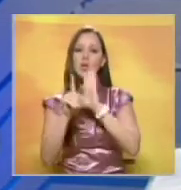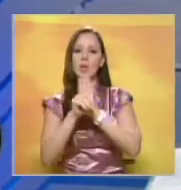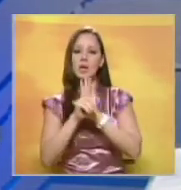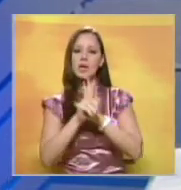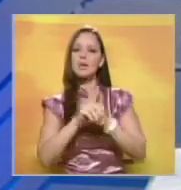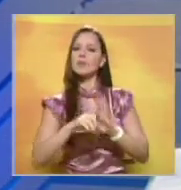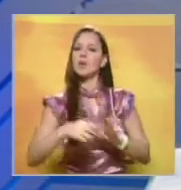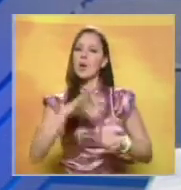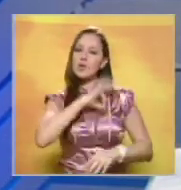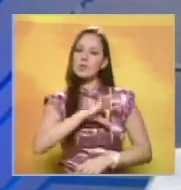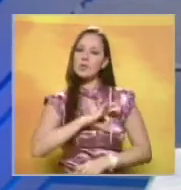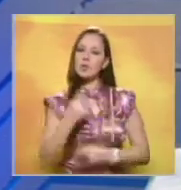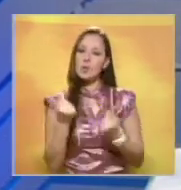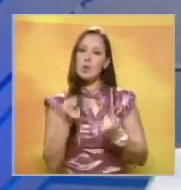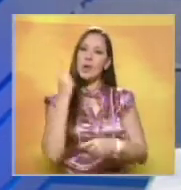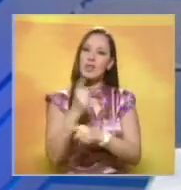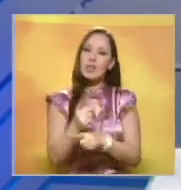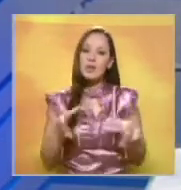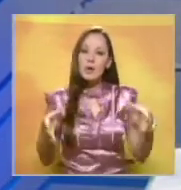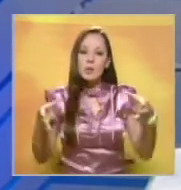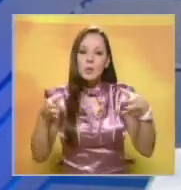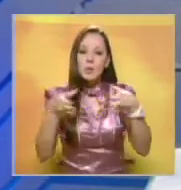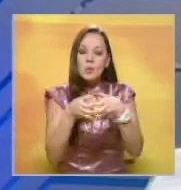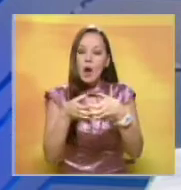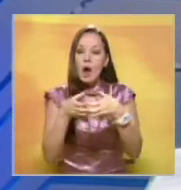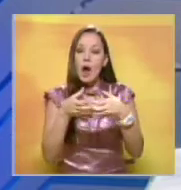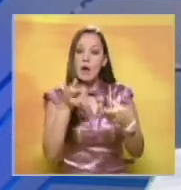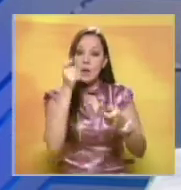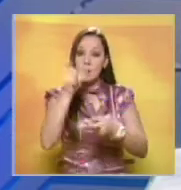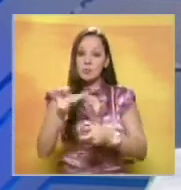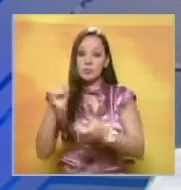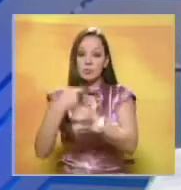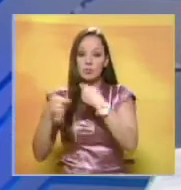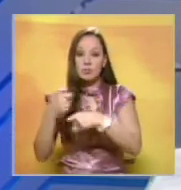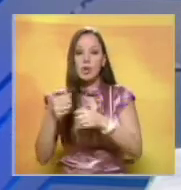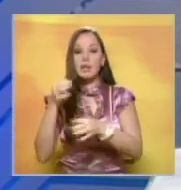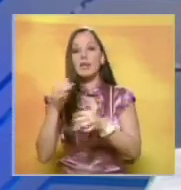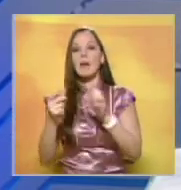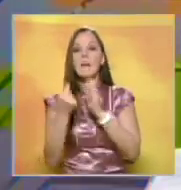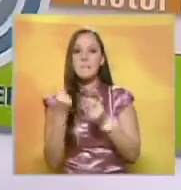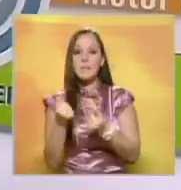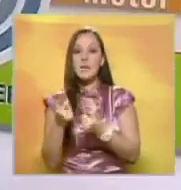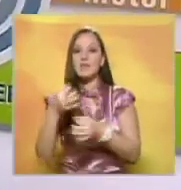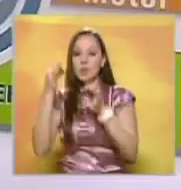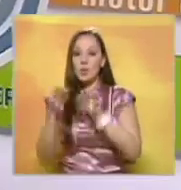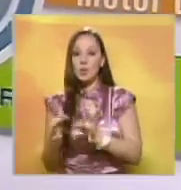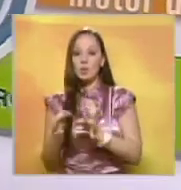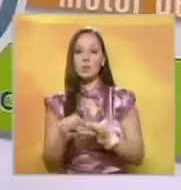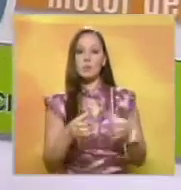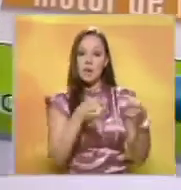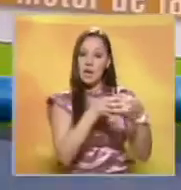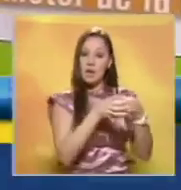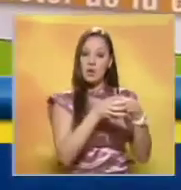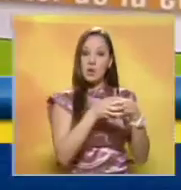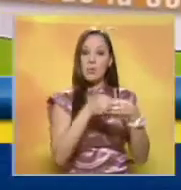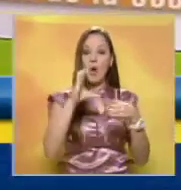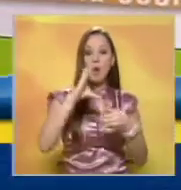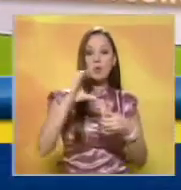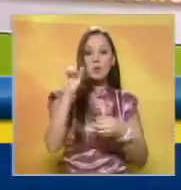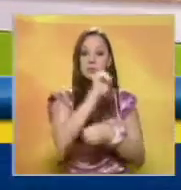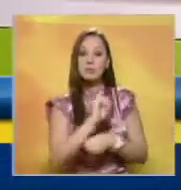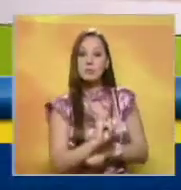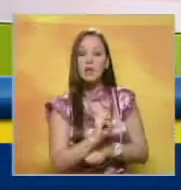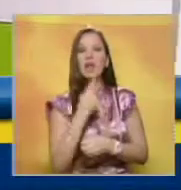debe masificar la distribución entre comerciantes de su listado de precios justos. El máximo organismo gremial considera que hay